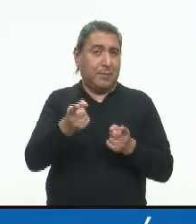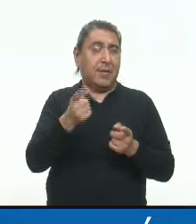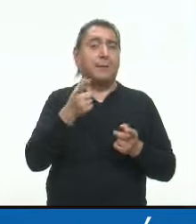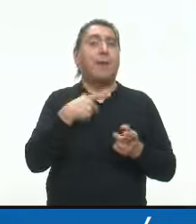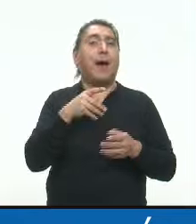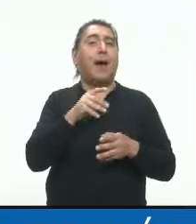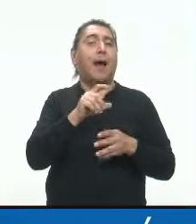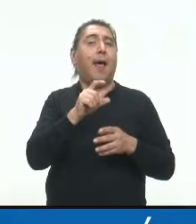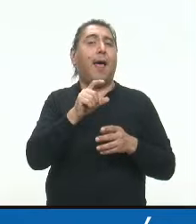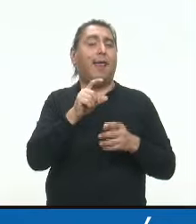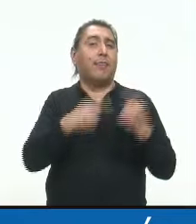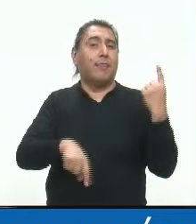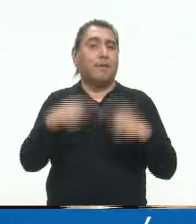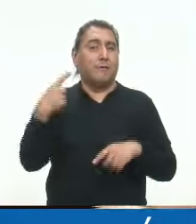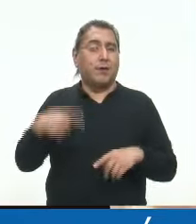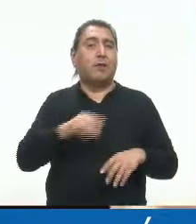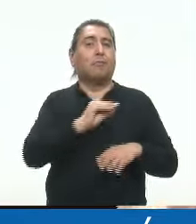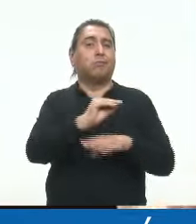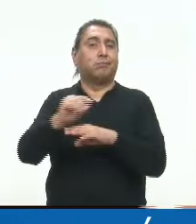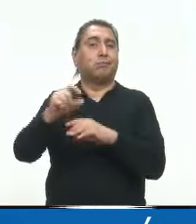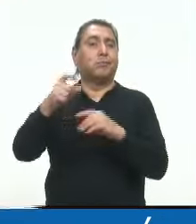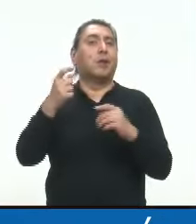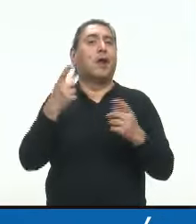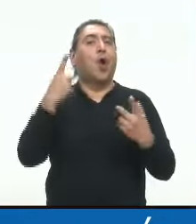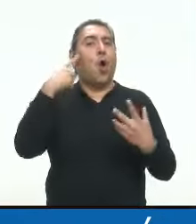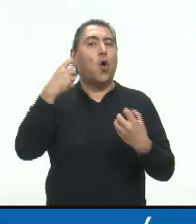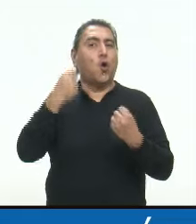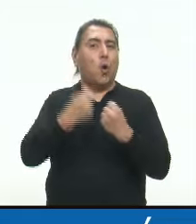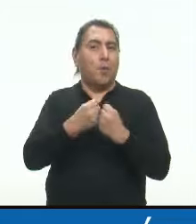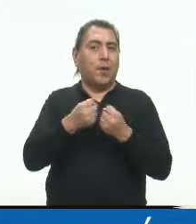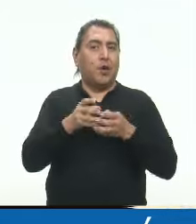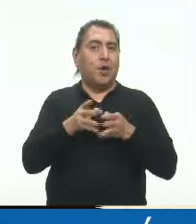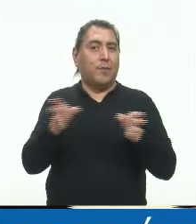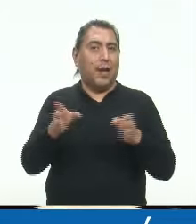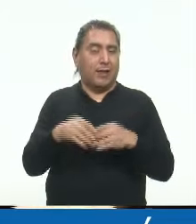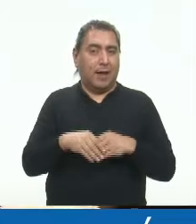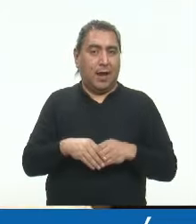las jurisdicciones a través de convenios bilaterales.